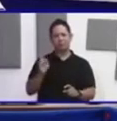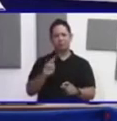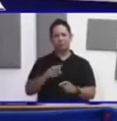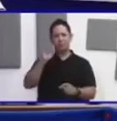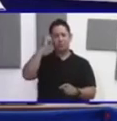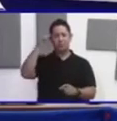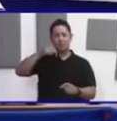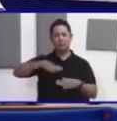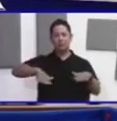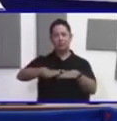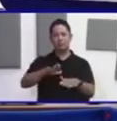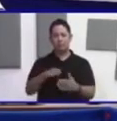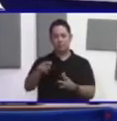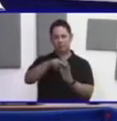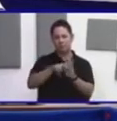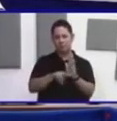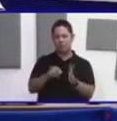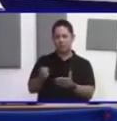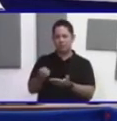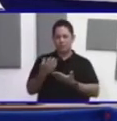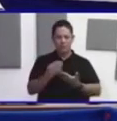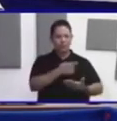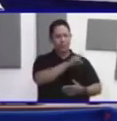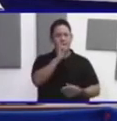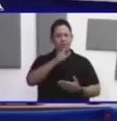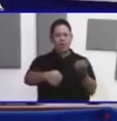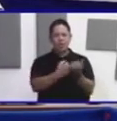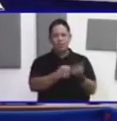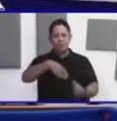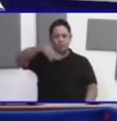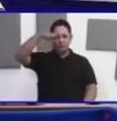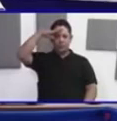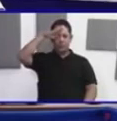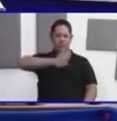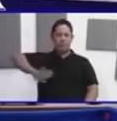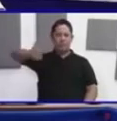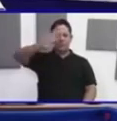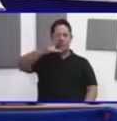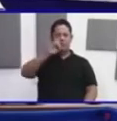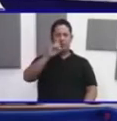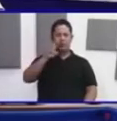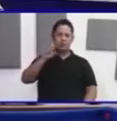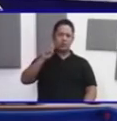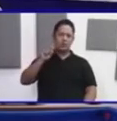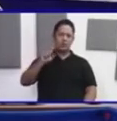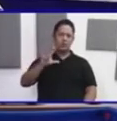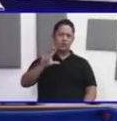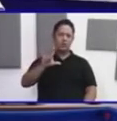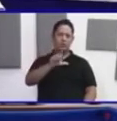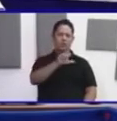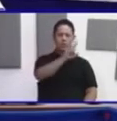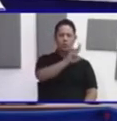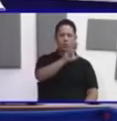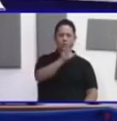medidas, gracias al apoyo de la Policía Nacional a través del coronel Urquijo y toda la cúpula de la policía y todos los